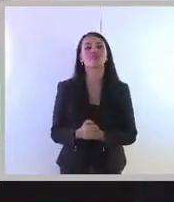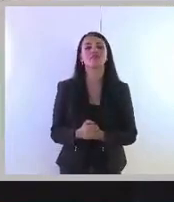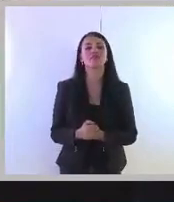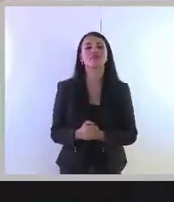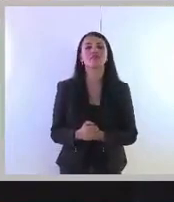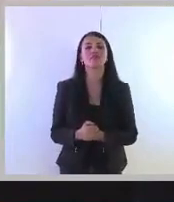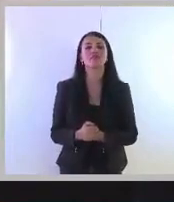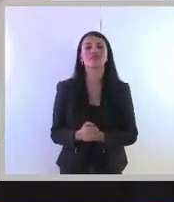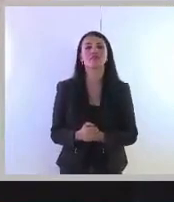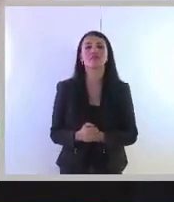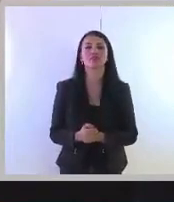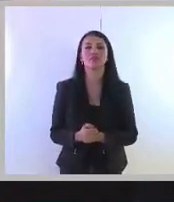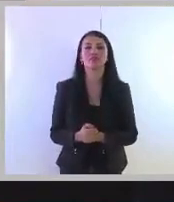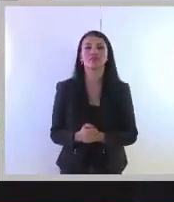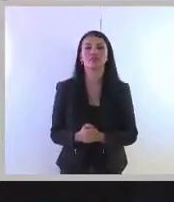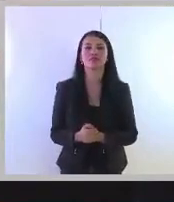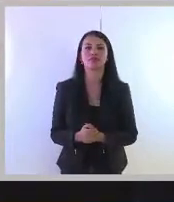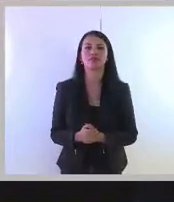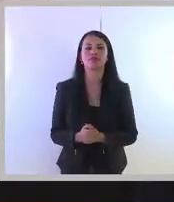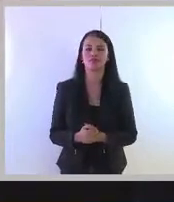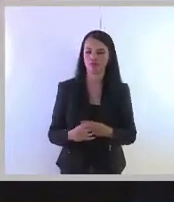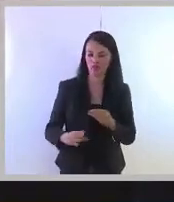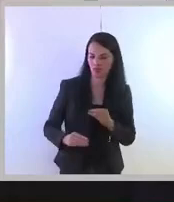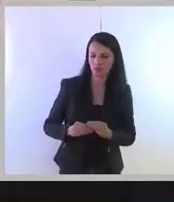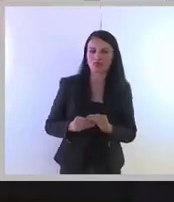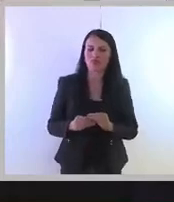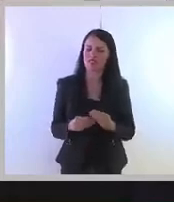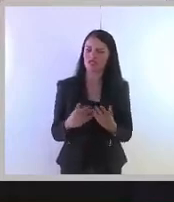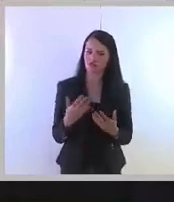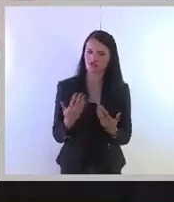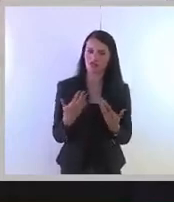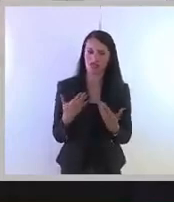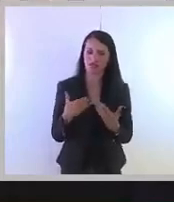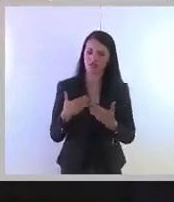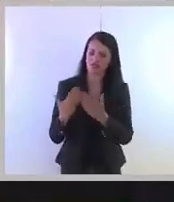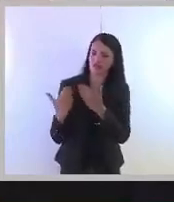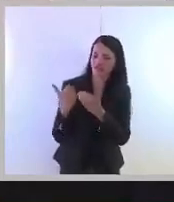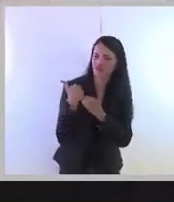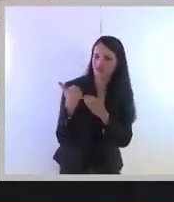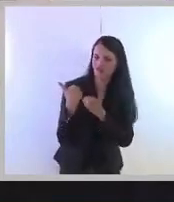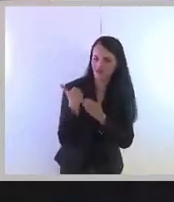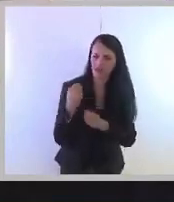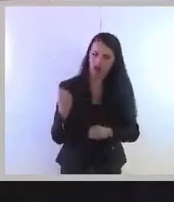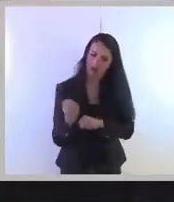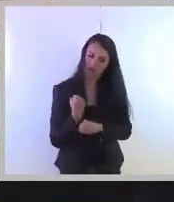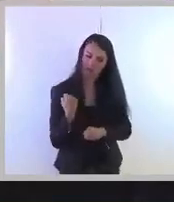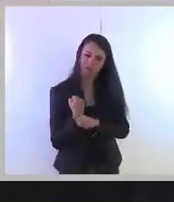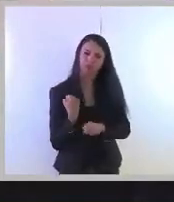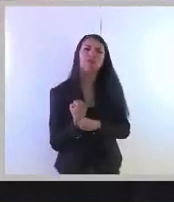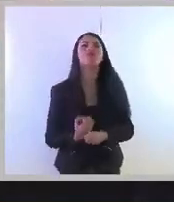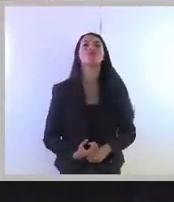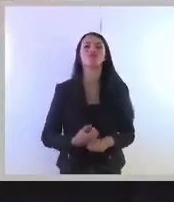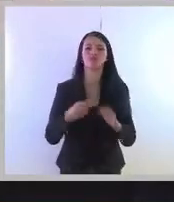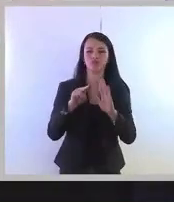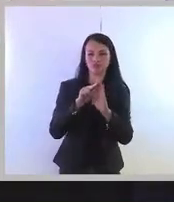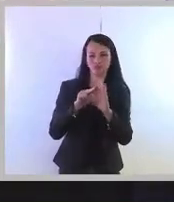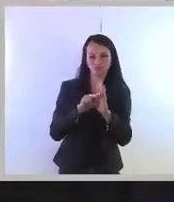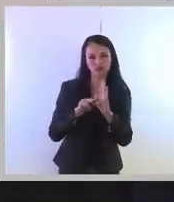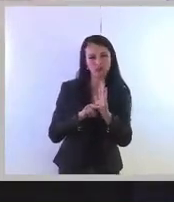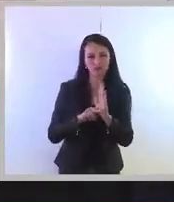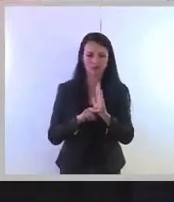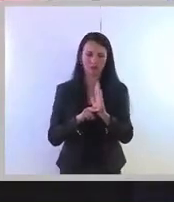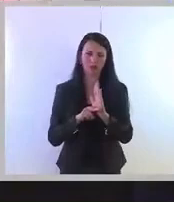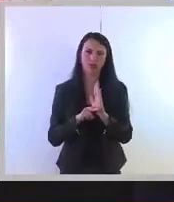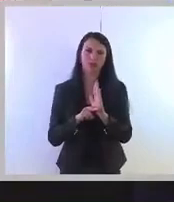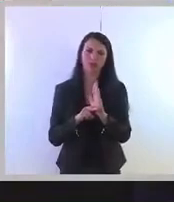Sin embargo, tenemos esa enorme tarea de trabajar especialmente las normas que